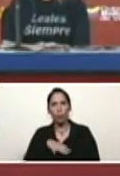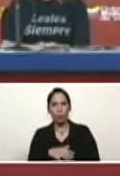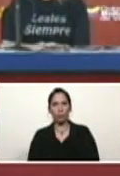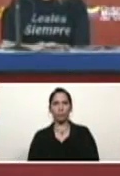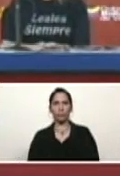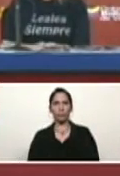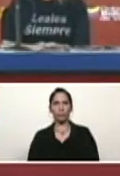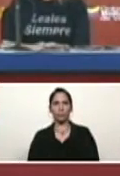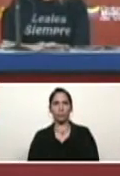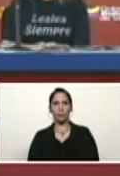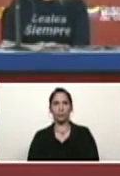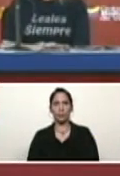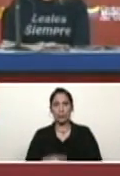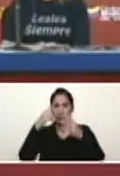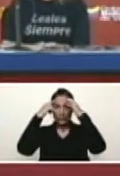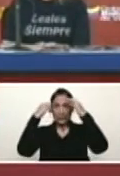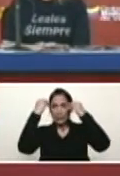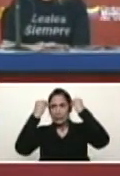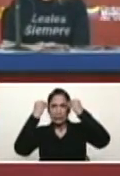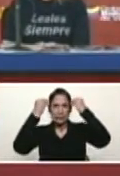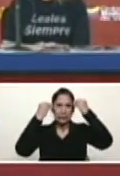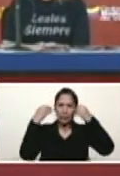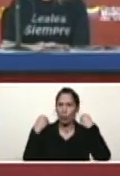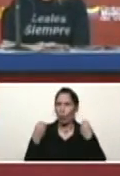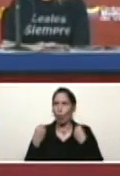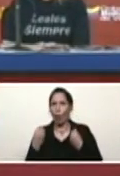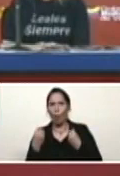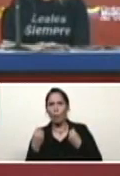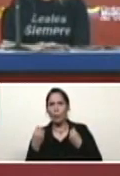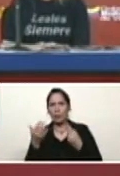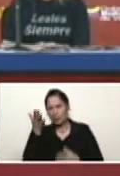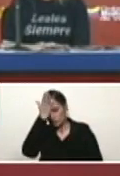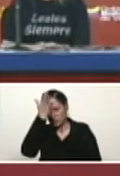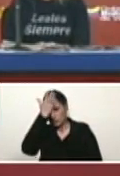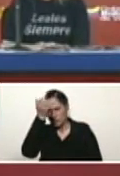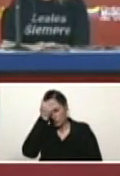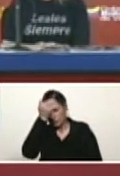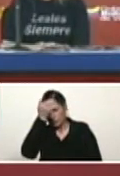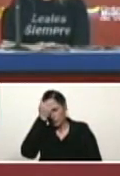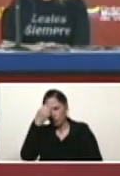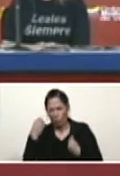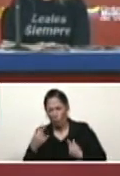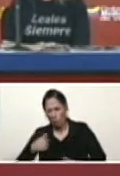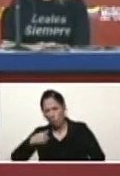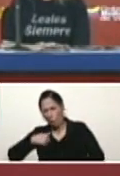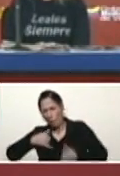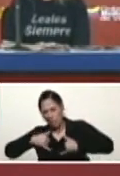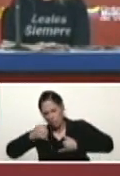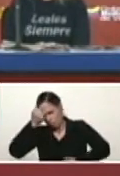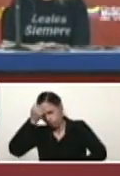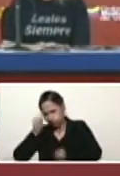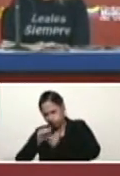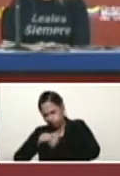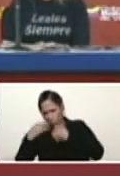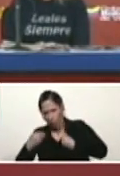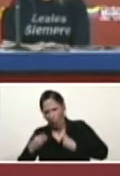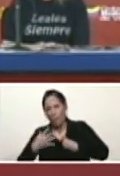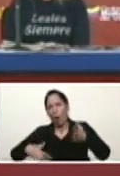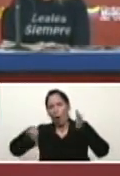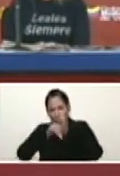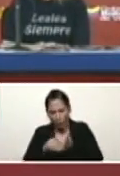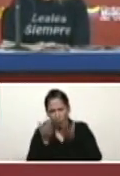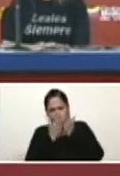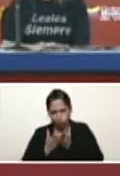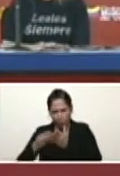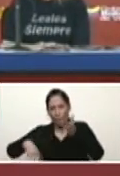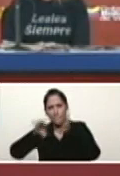Y la cabeza a veces no da. Y uno se da en la cabeza, muchacho bruto. Y vuelve a estudiar, y